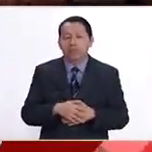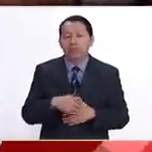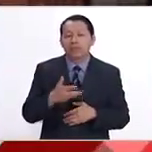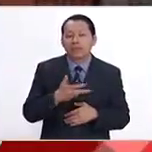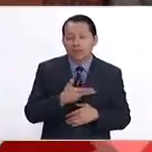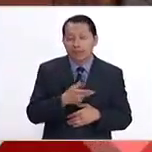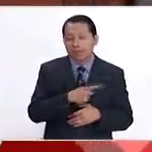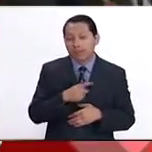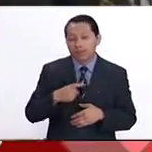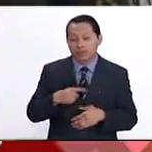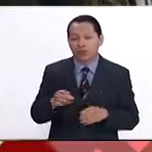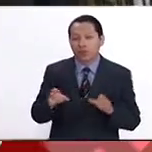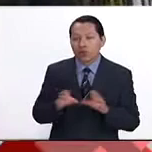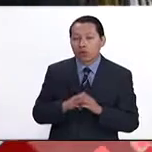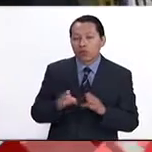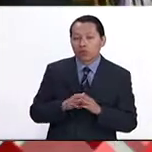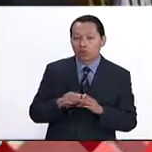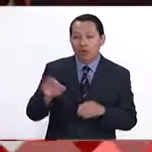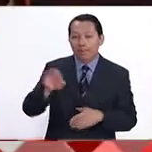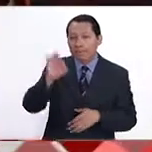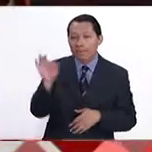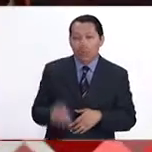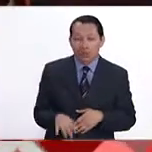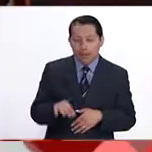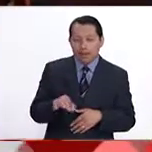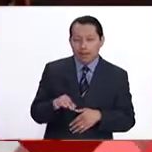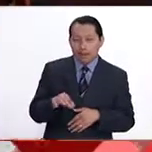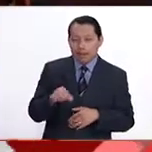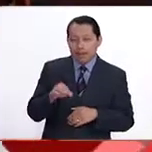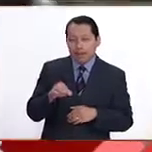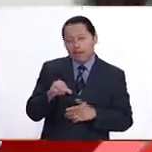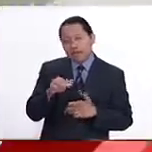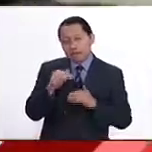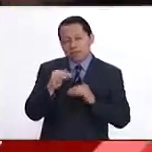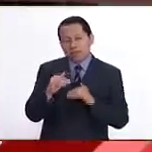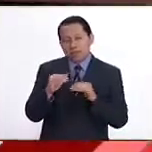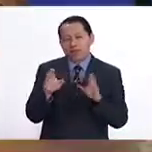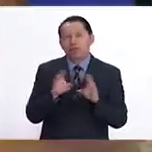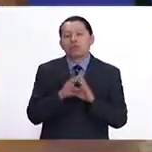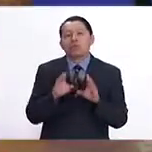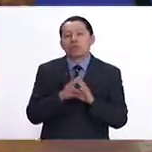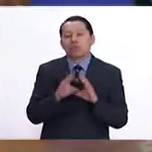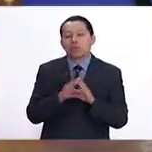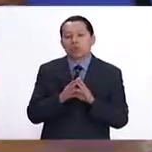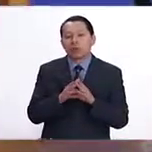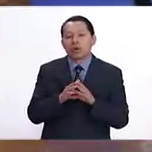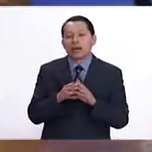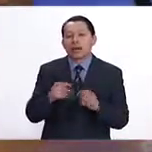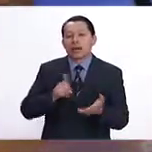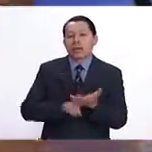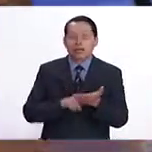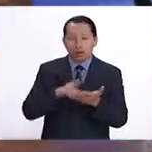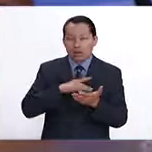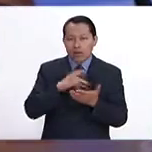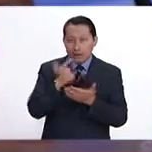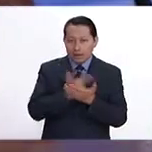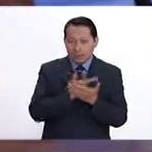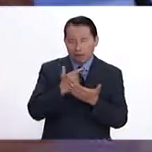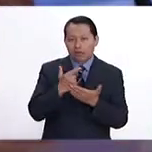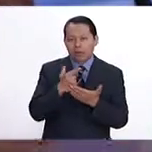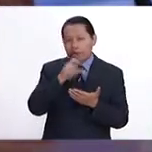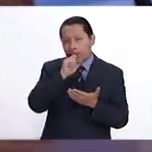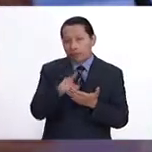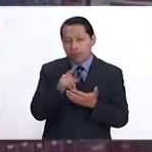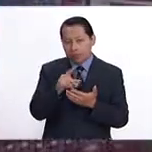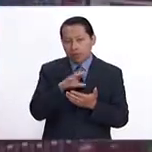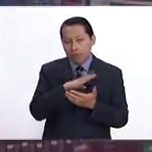tiene que tener un porcentaje mínimo de contenido